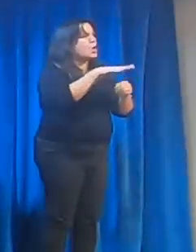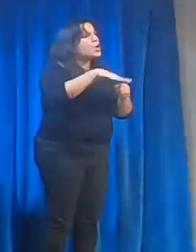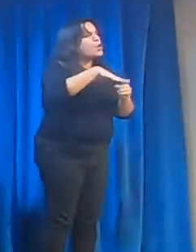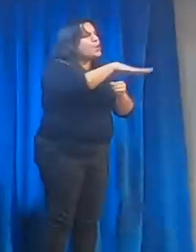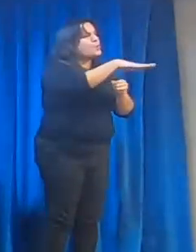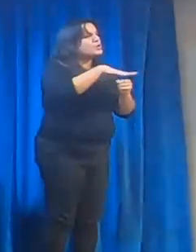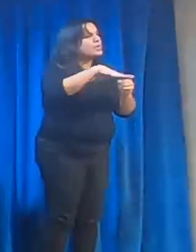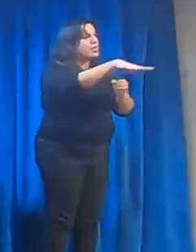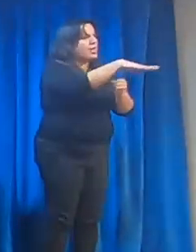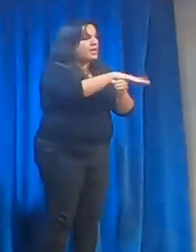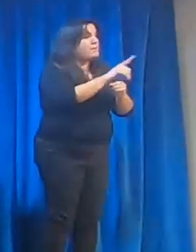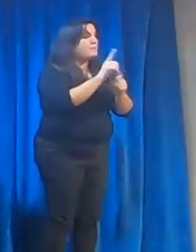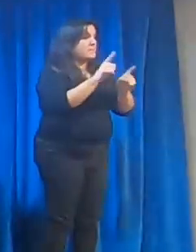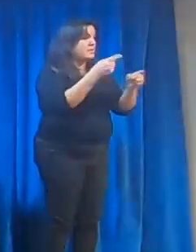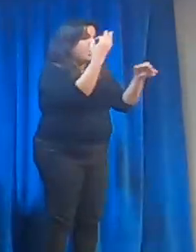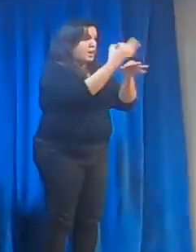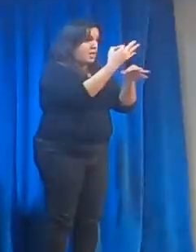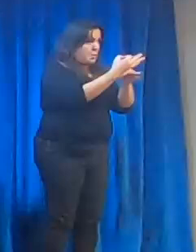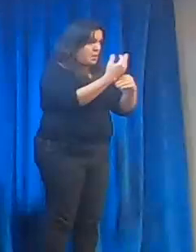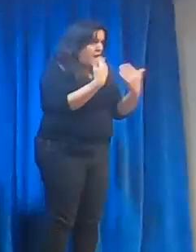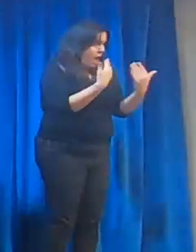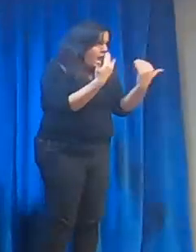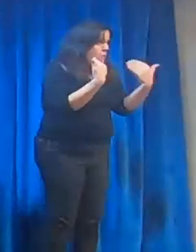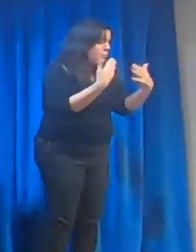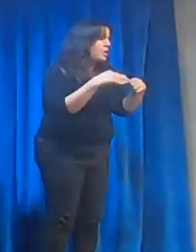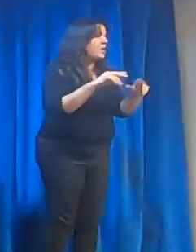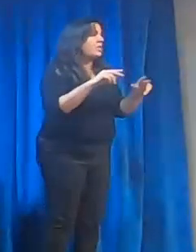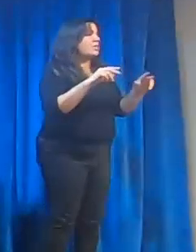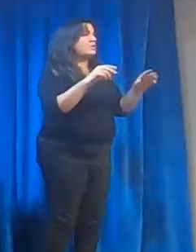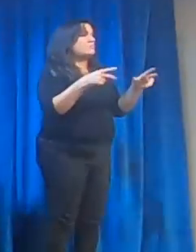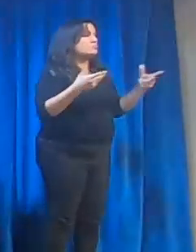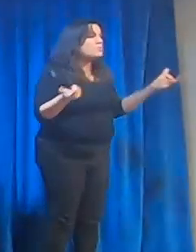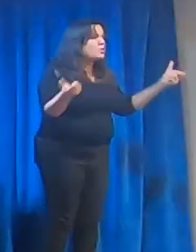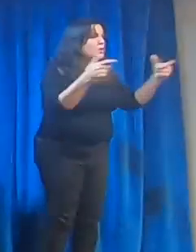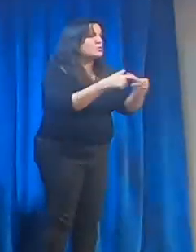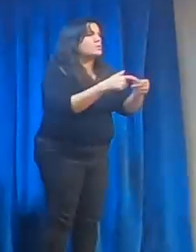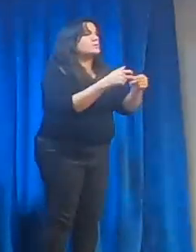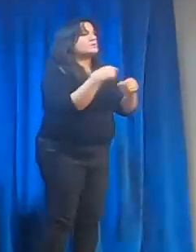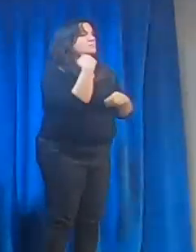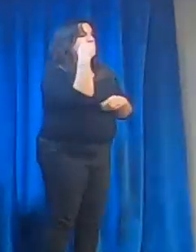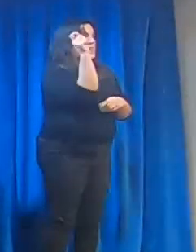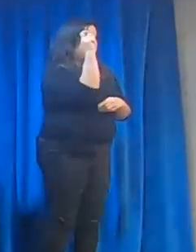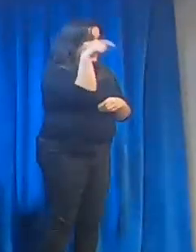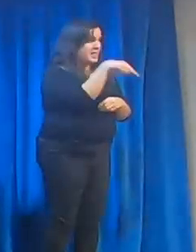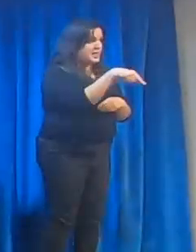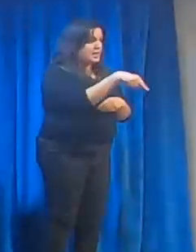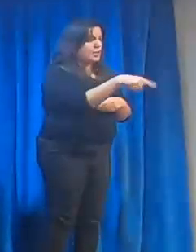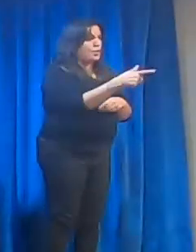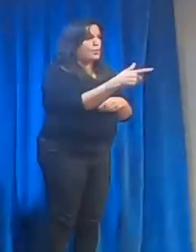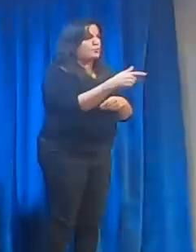escuela tiene esa posibilidad, de esa reunión, de esa convocatoria, del recreo de los niños, ¿no?